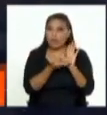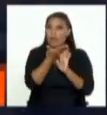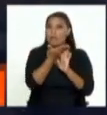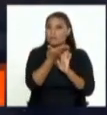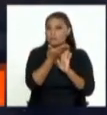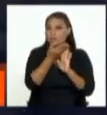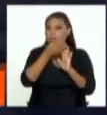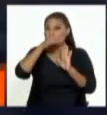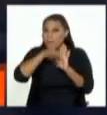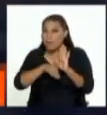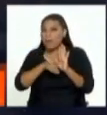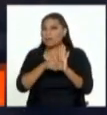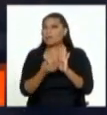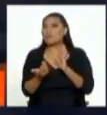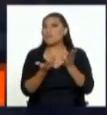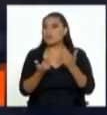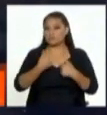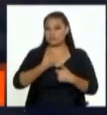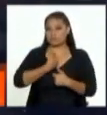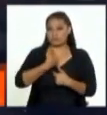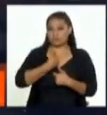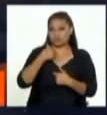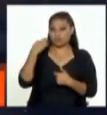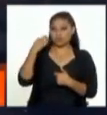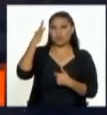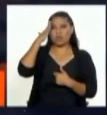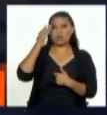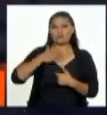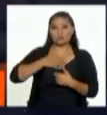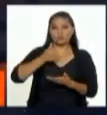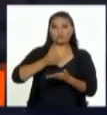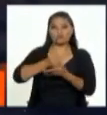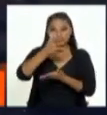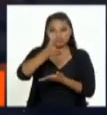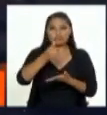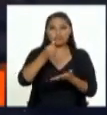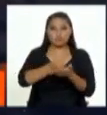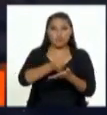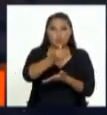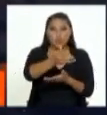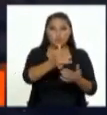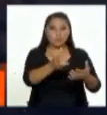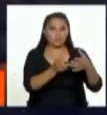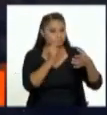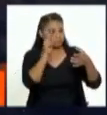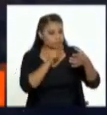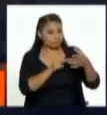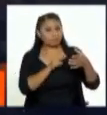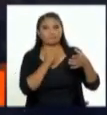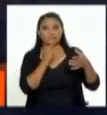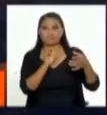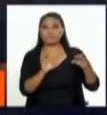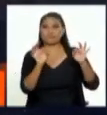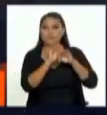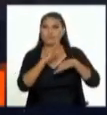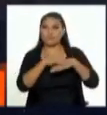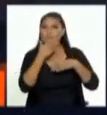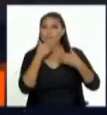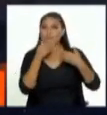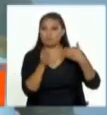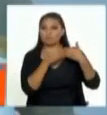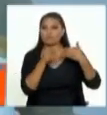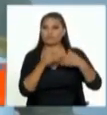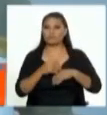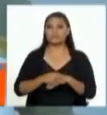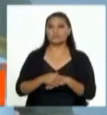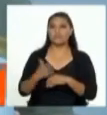alto en azúcar, nosotros ya somos quienes decidimos y somos conscientes de qué producto estamos comprando, consumiendo o brindándolo a nuestros pequeños. Padres.